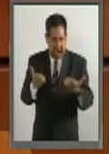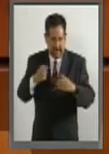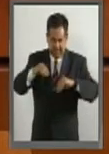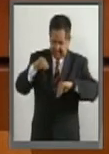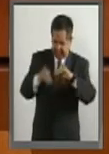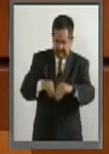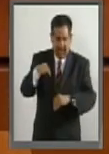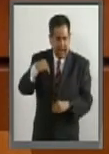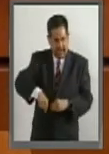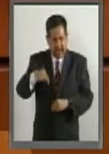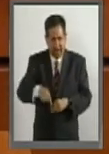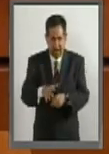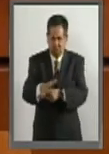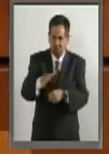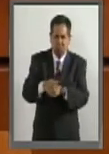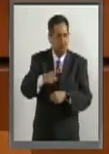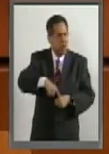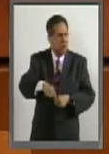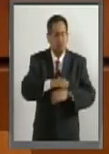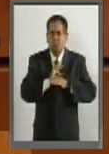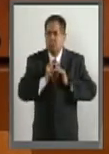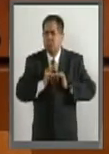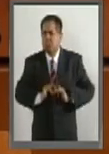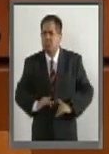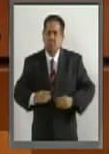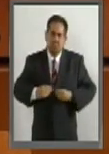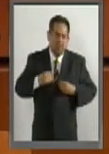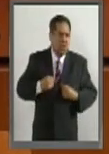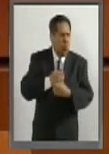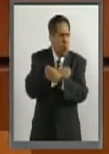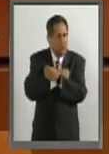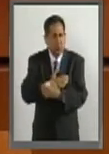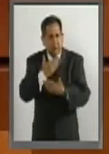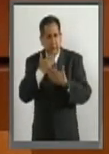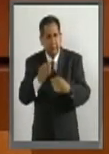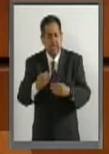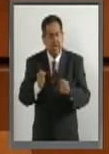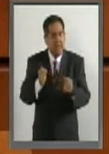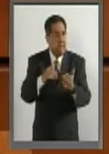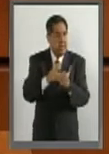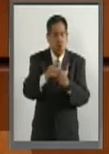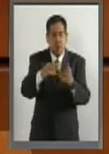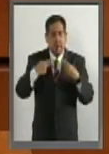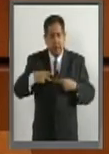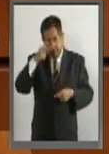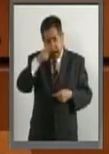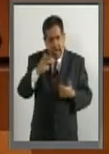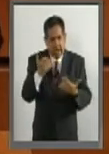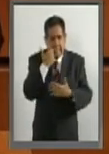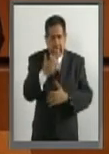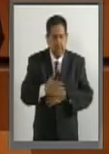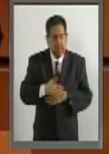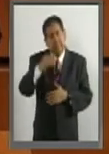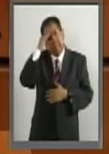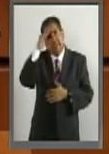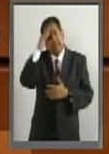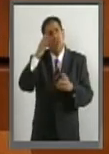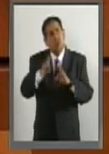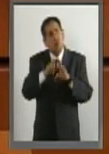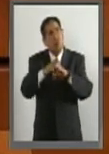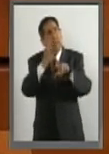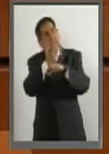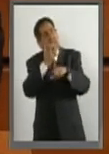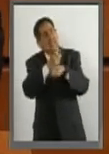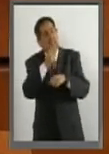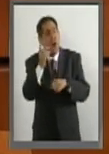país, las condiciones de vida, de educación y de trabajo que millones de mexicanos demandan cuando piensan en los Estados